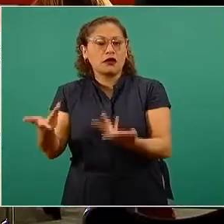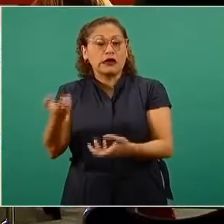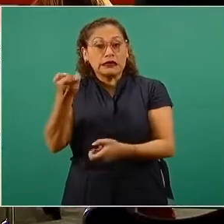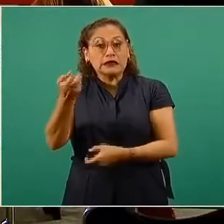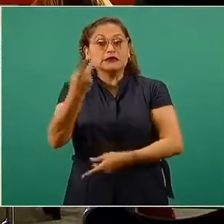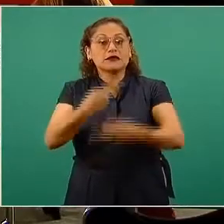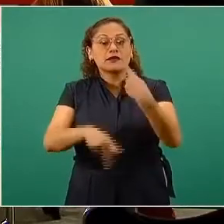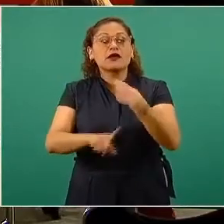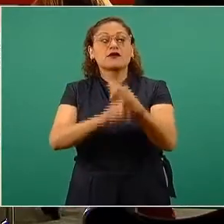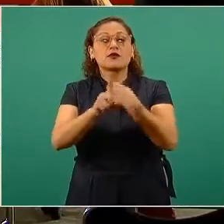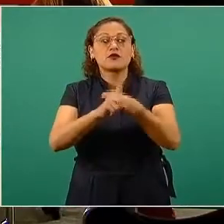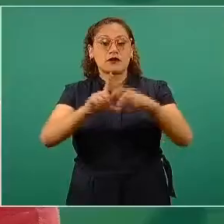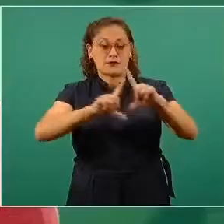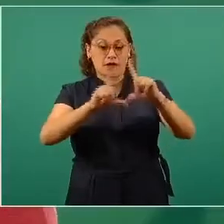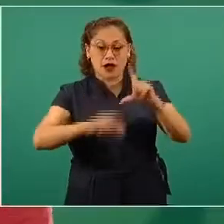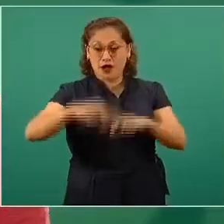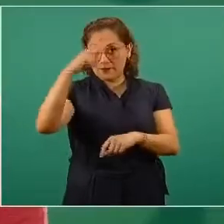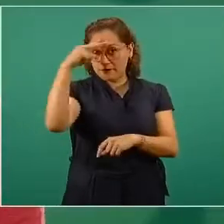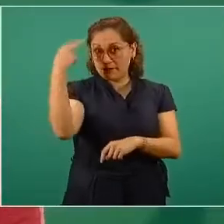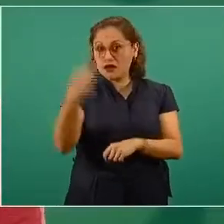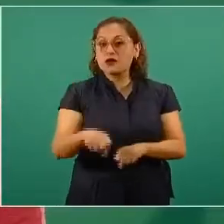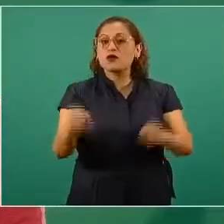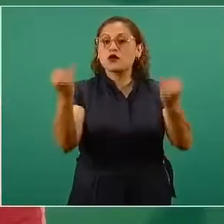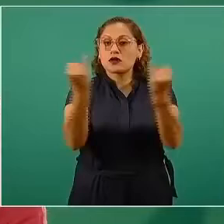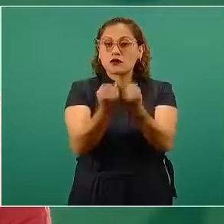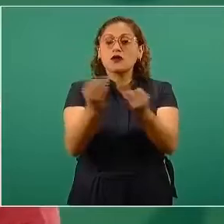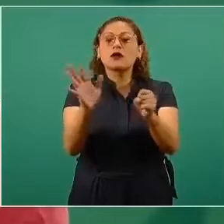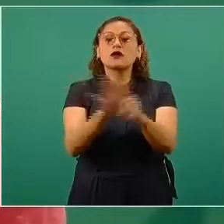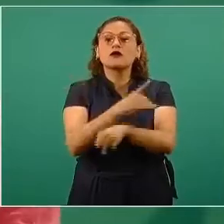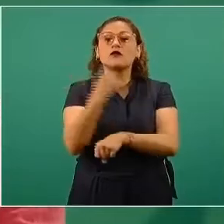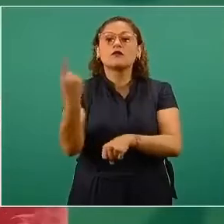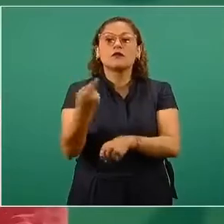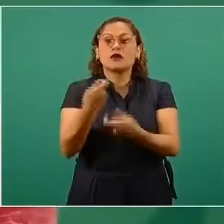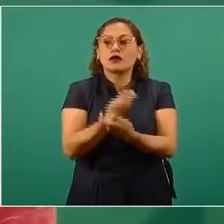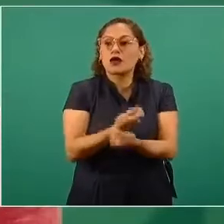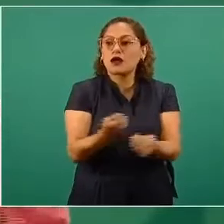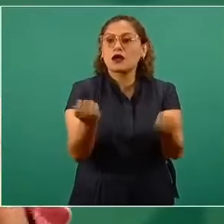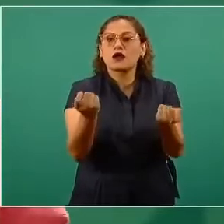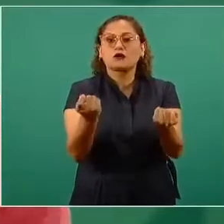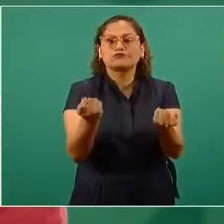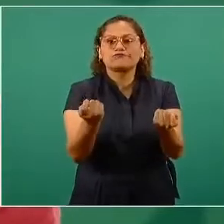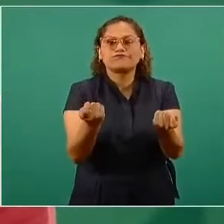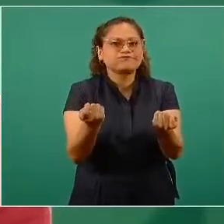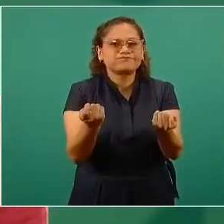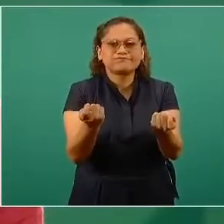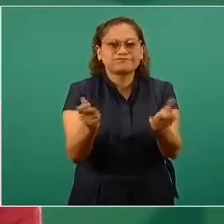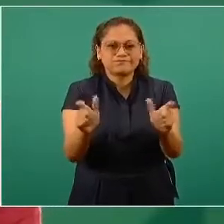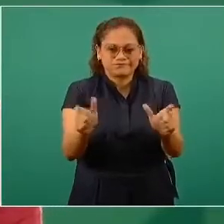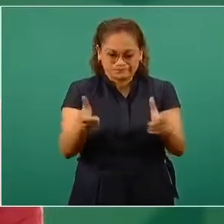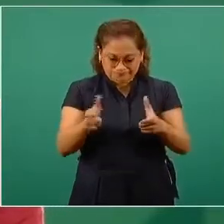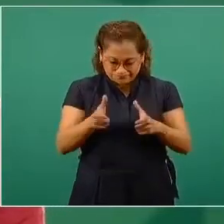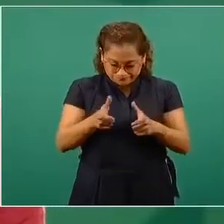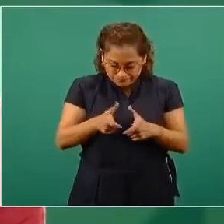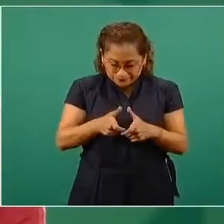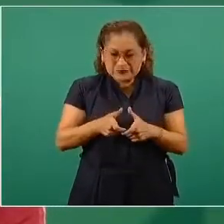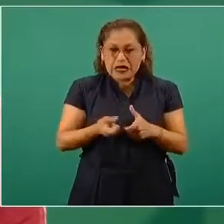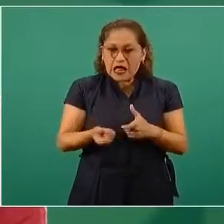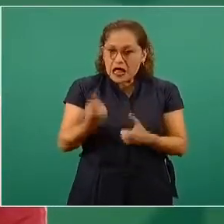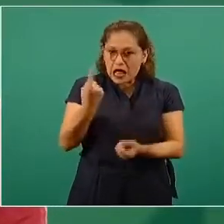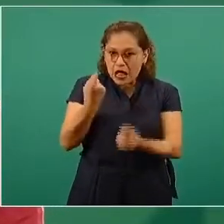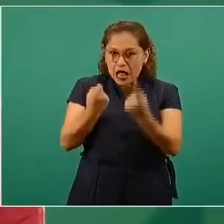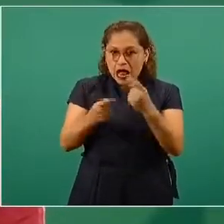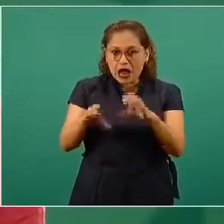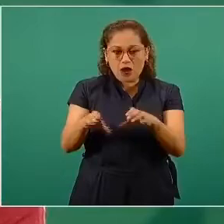porque obviamente reduce el mercado de insumos para la salud a unas cuantas firmas o grupos